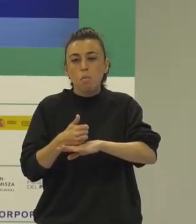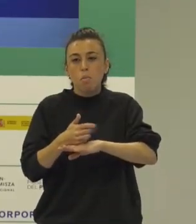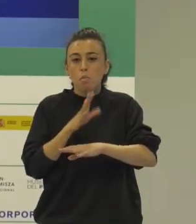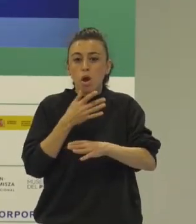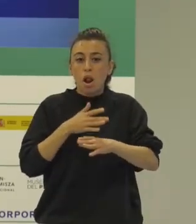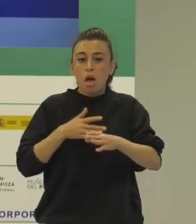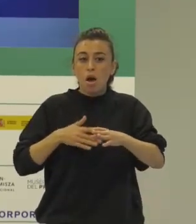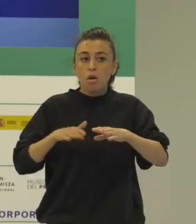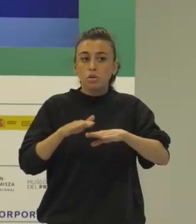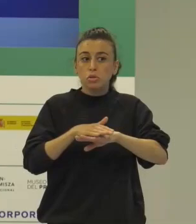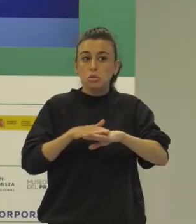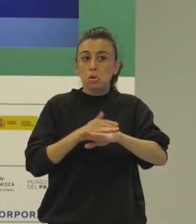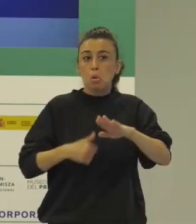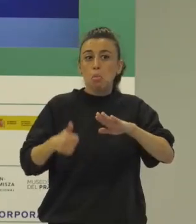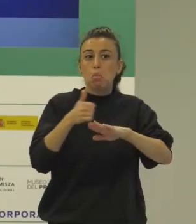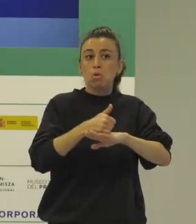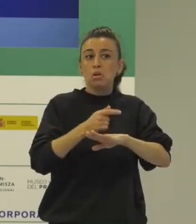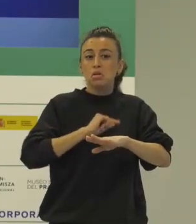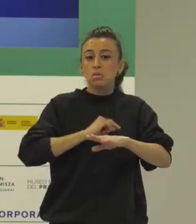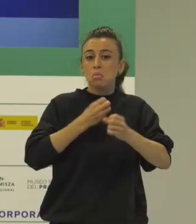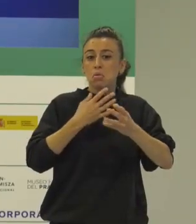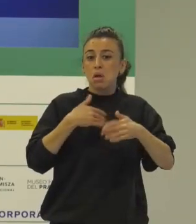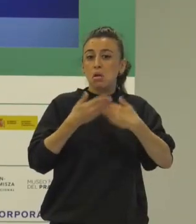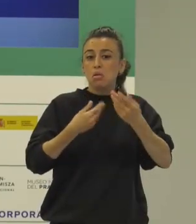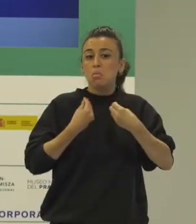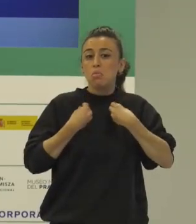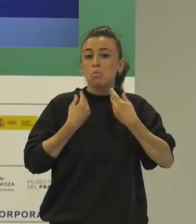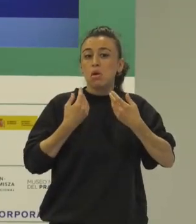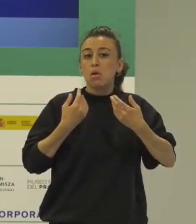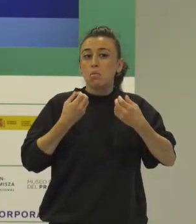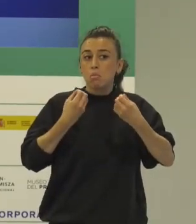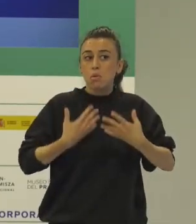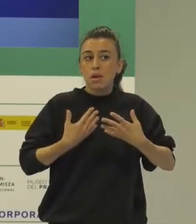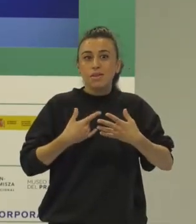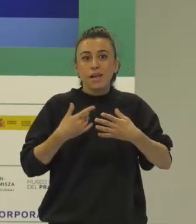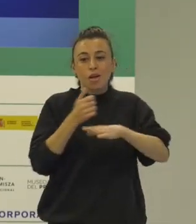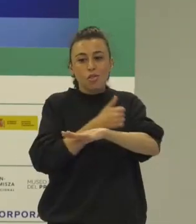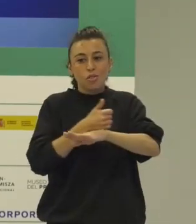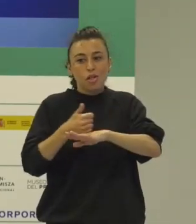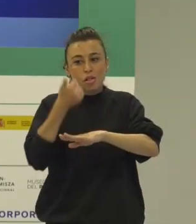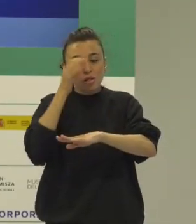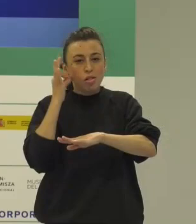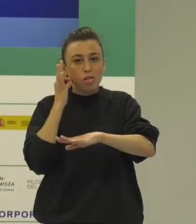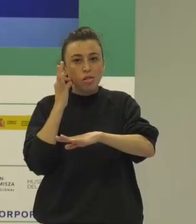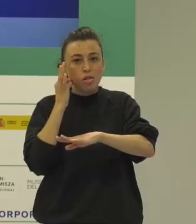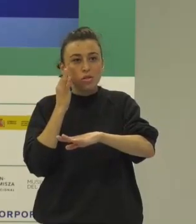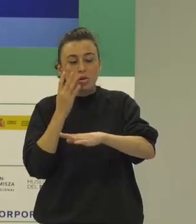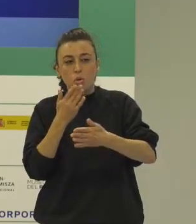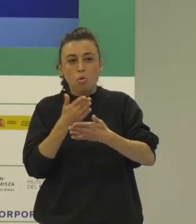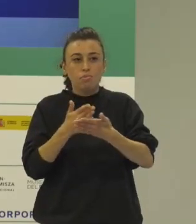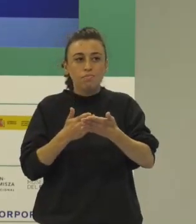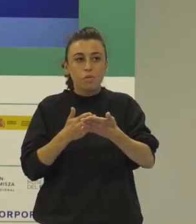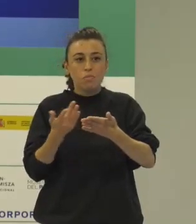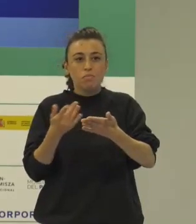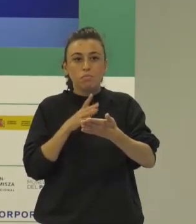comida, siguen transportándose. Entonces, los ciudadanos cubanos son los que están en ese fuego cruzado. Porque entonces el gobierno